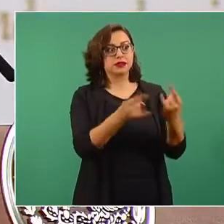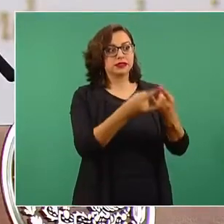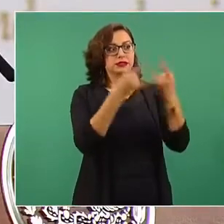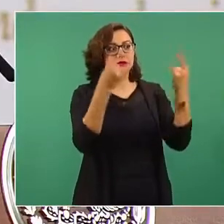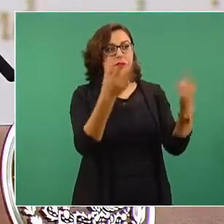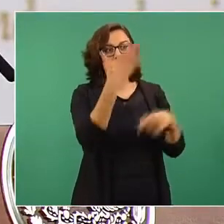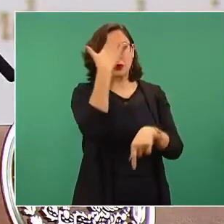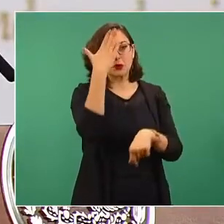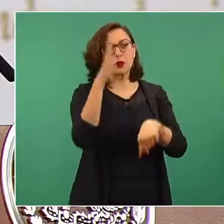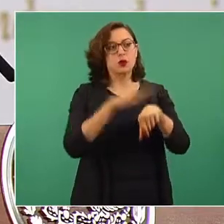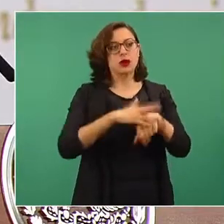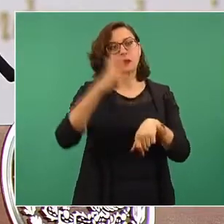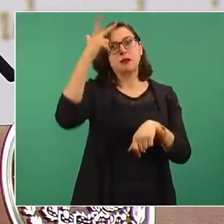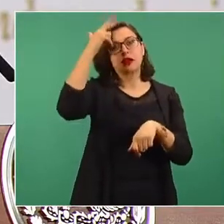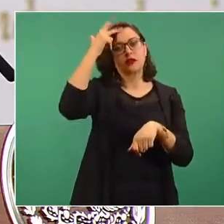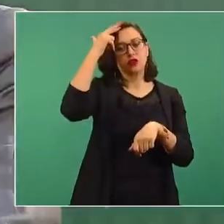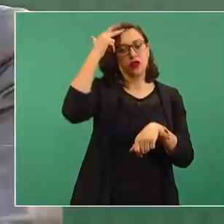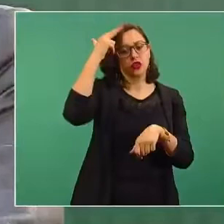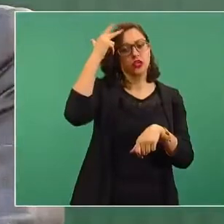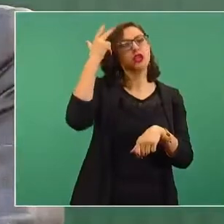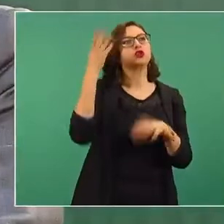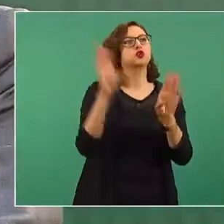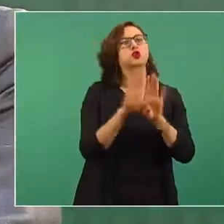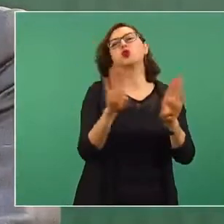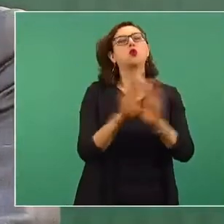pero es un viaje también a la literatura,